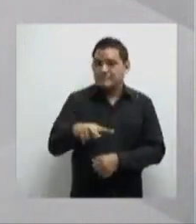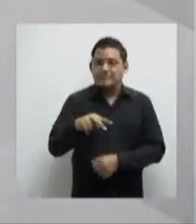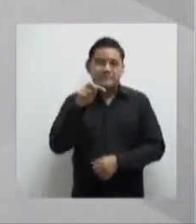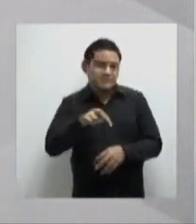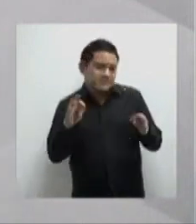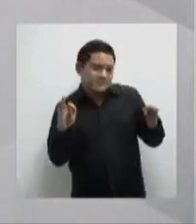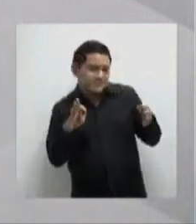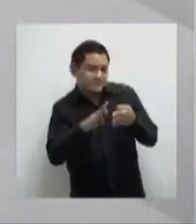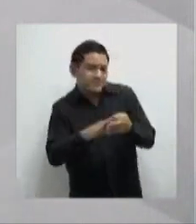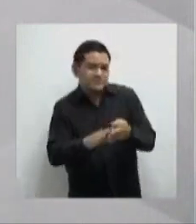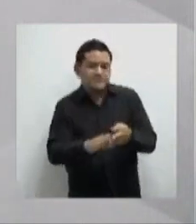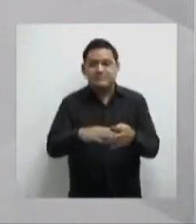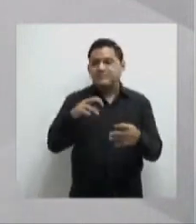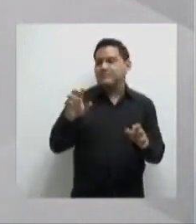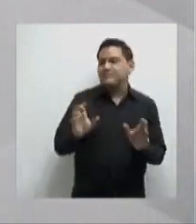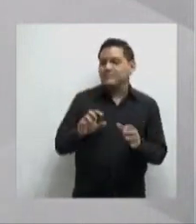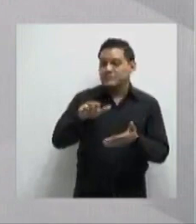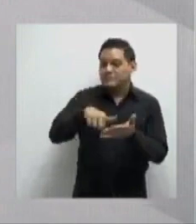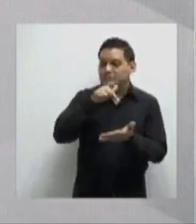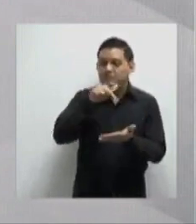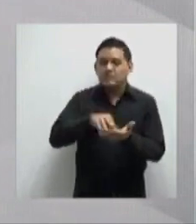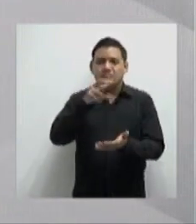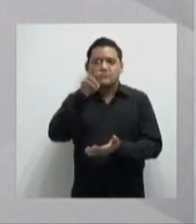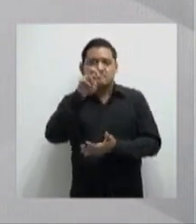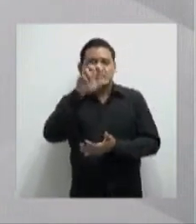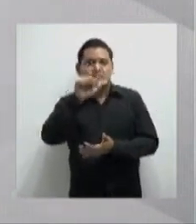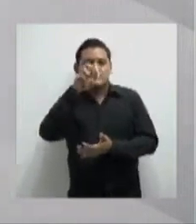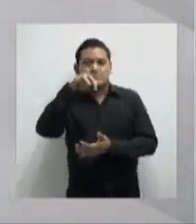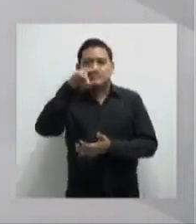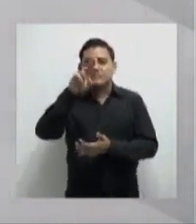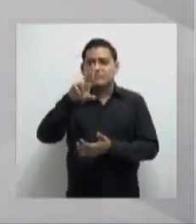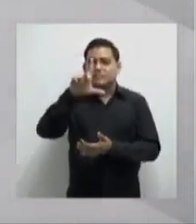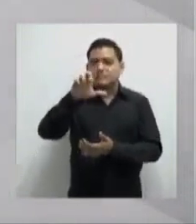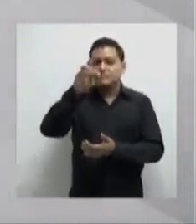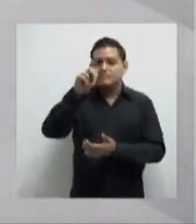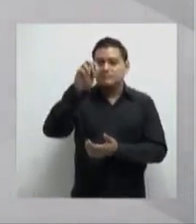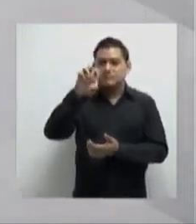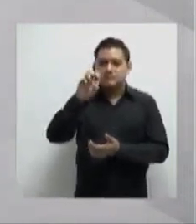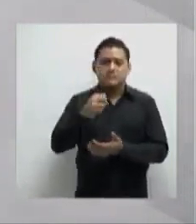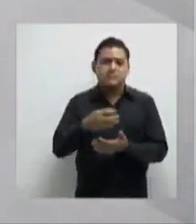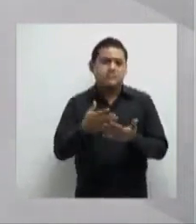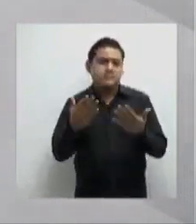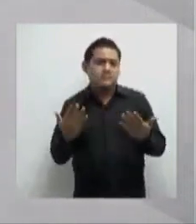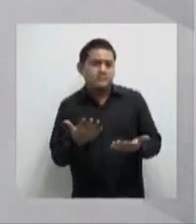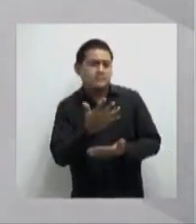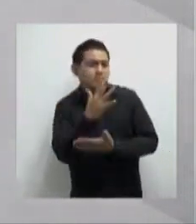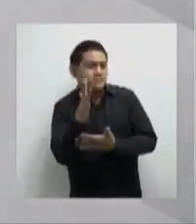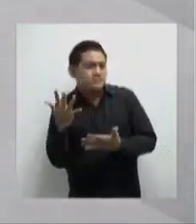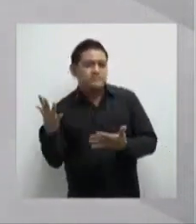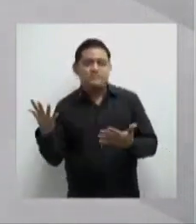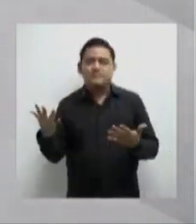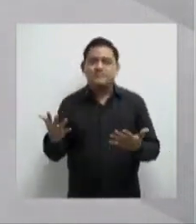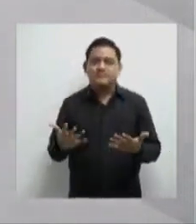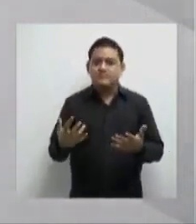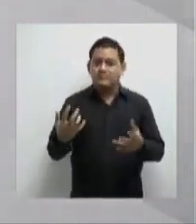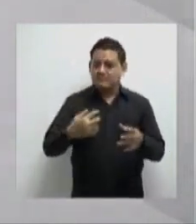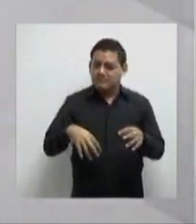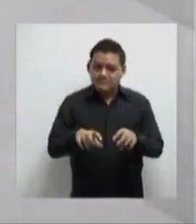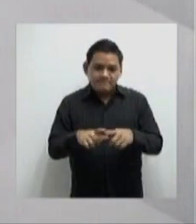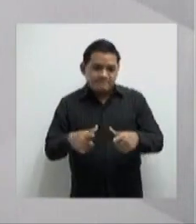de las Sabanas, ya les están llenando de pozos a las zonas indígenas, a los pantanos de Centla, atacando el medio ambiente, por